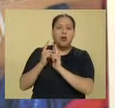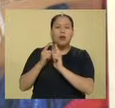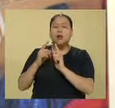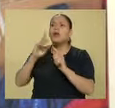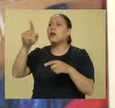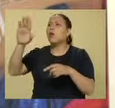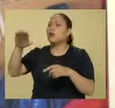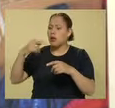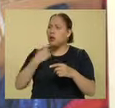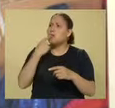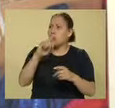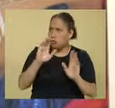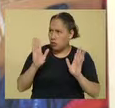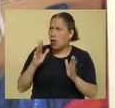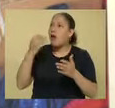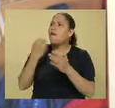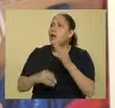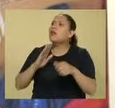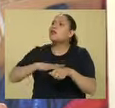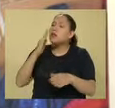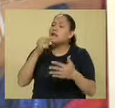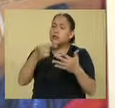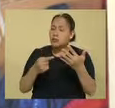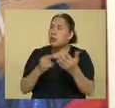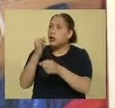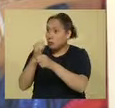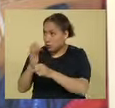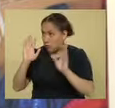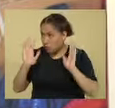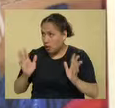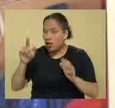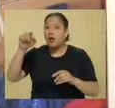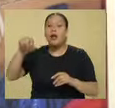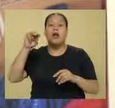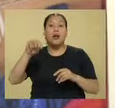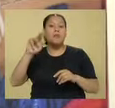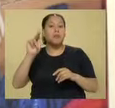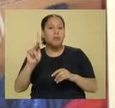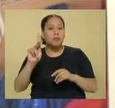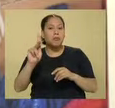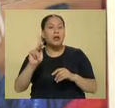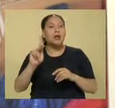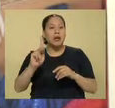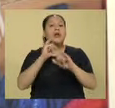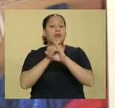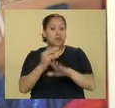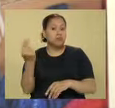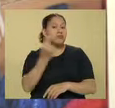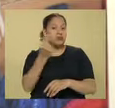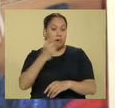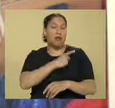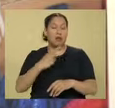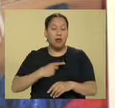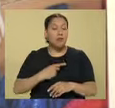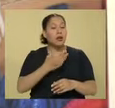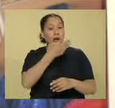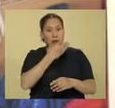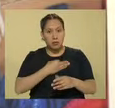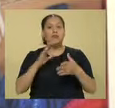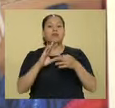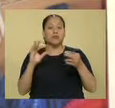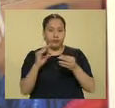saber qué es lo que falta. El Ministerio Público está obligado, conforme a la Ley de Víctimas, a darte esa información. Aquí también